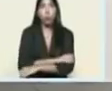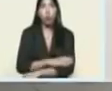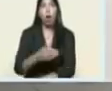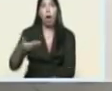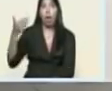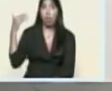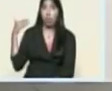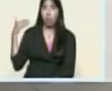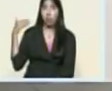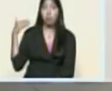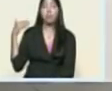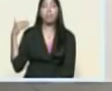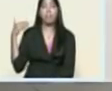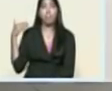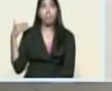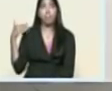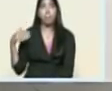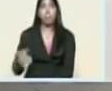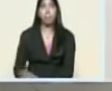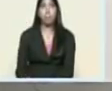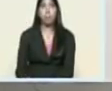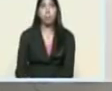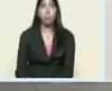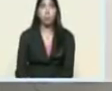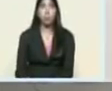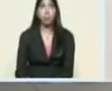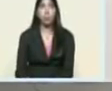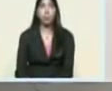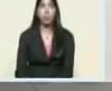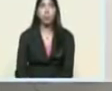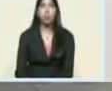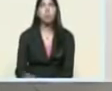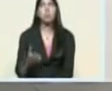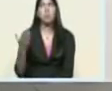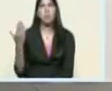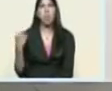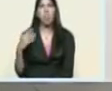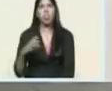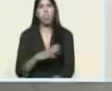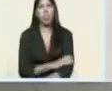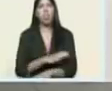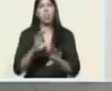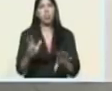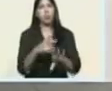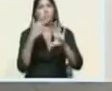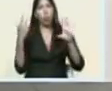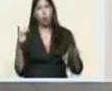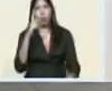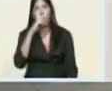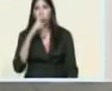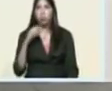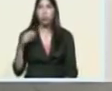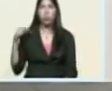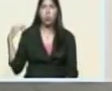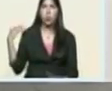política. Señor Henry Falcón, que gobernó 18 años el estado Lara.